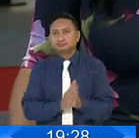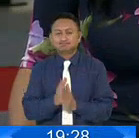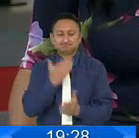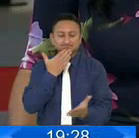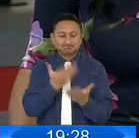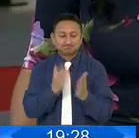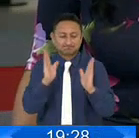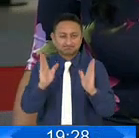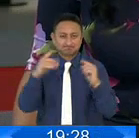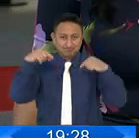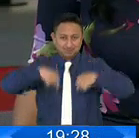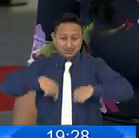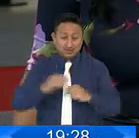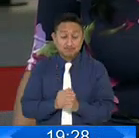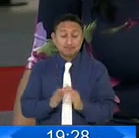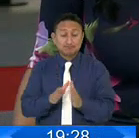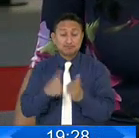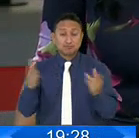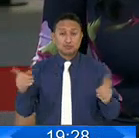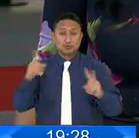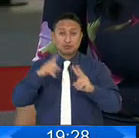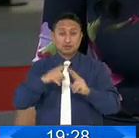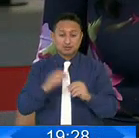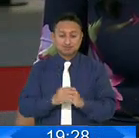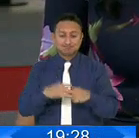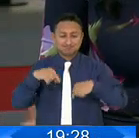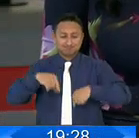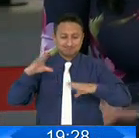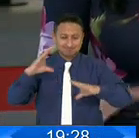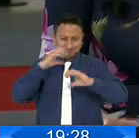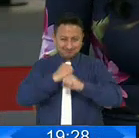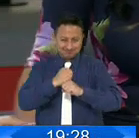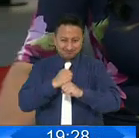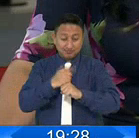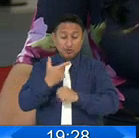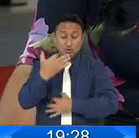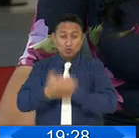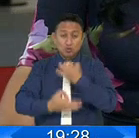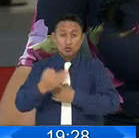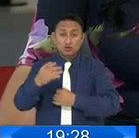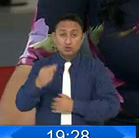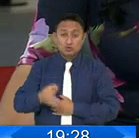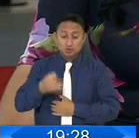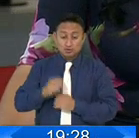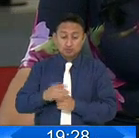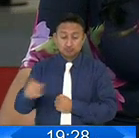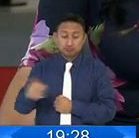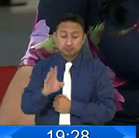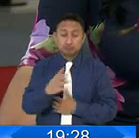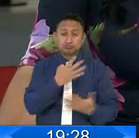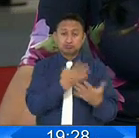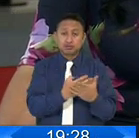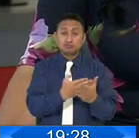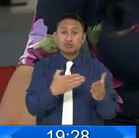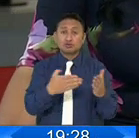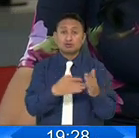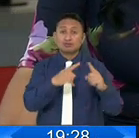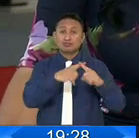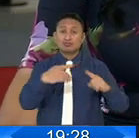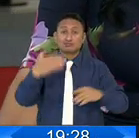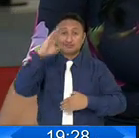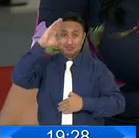Gracias por continuar junto a nosotros. Esto es El Comercio TV en su emisión estelar. Un juez del Cantón Durán dictó prisión preventiva en contra de la ex